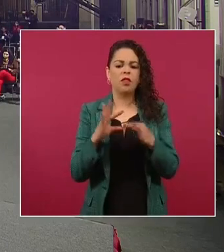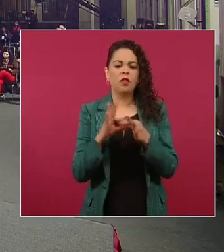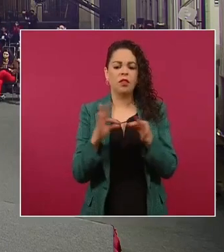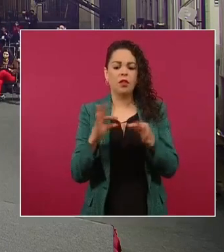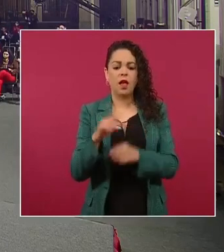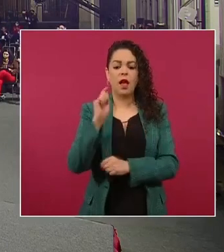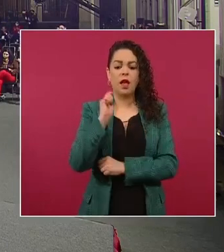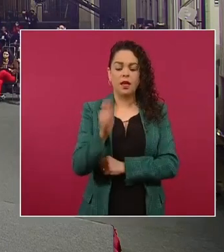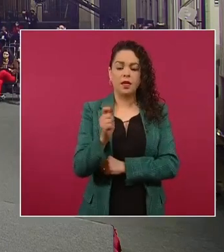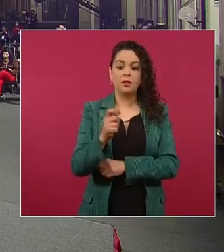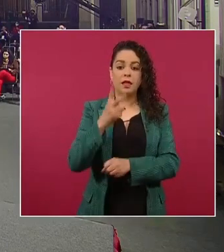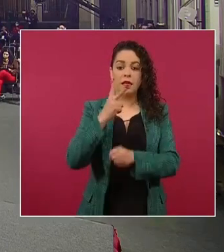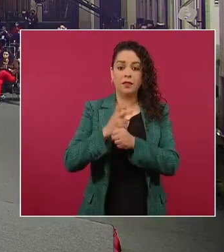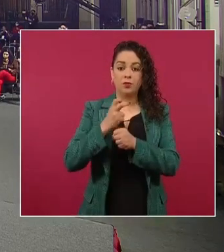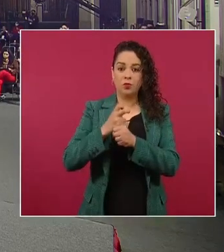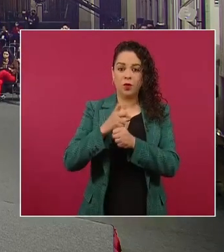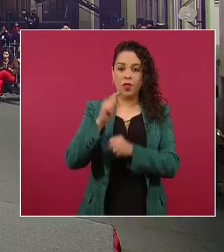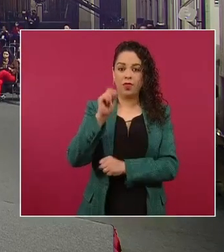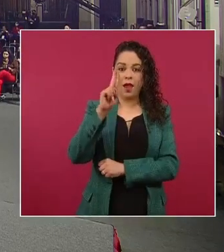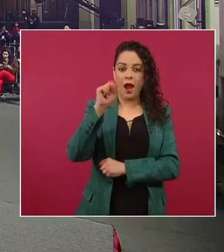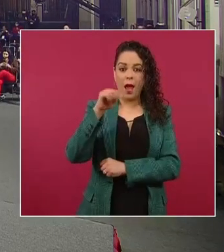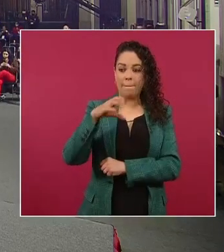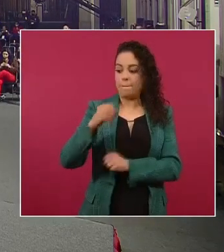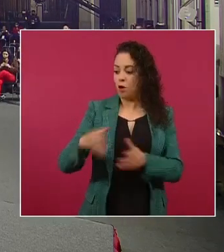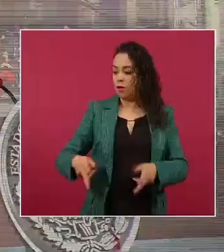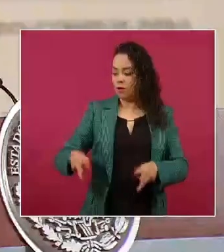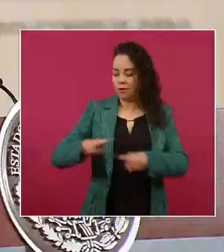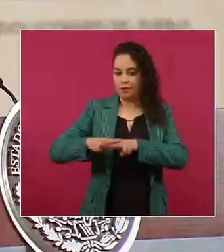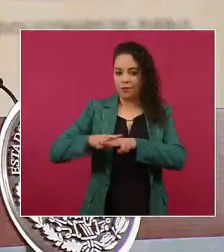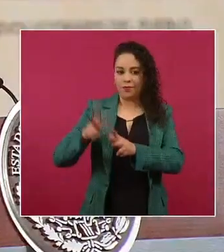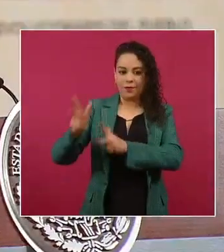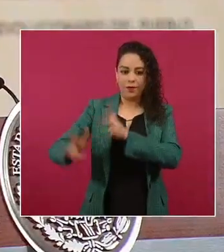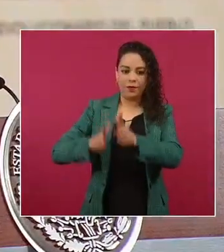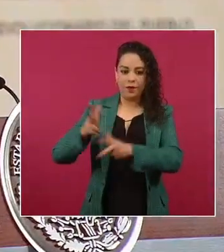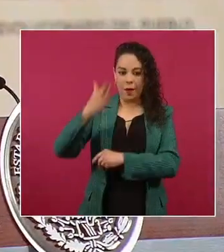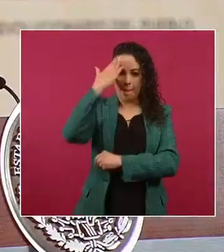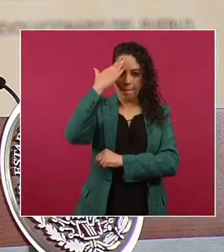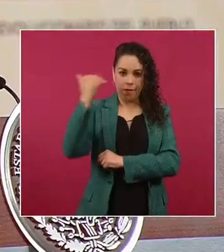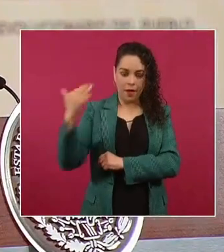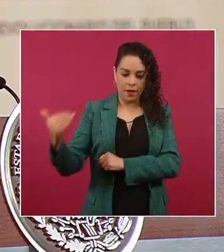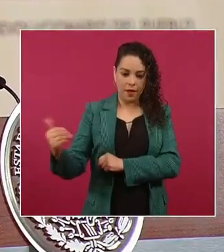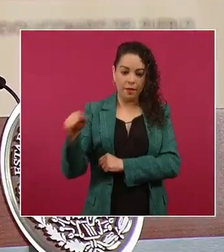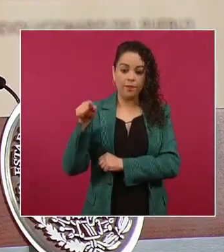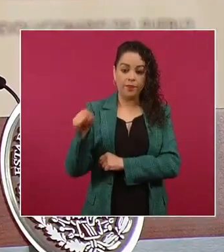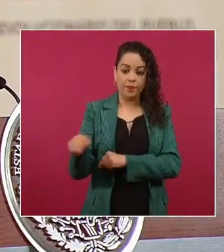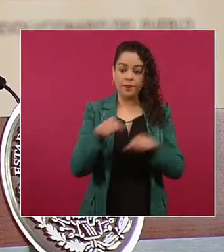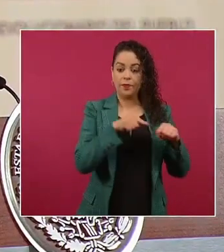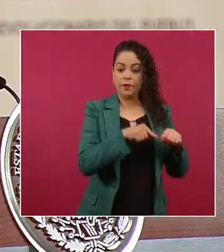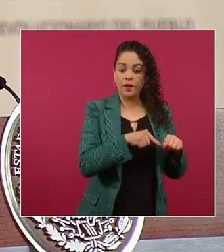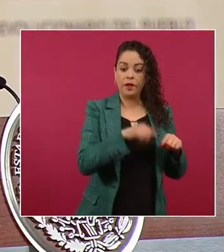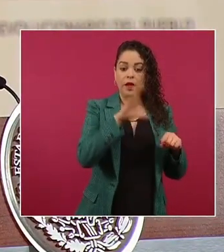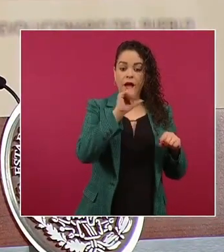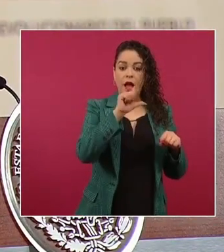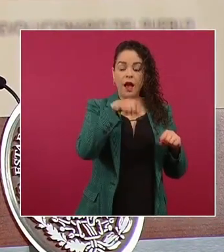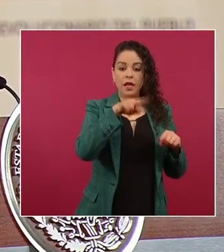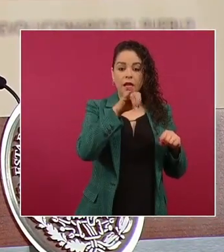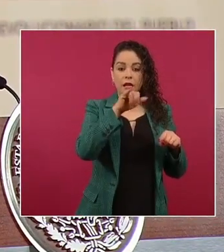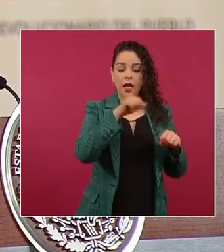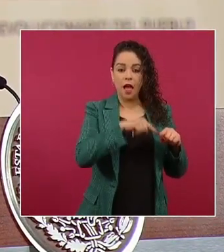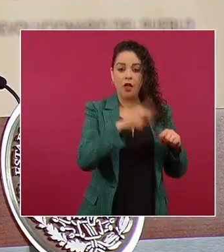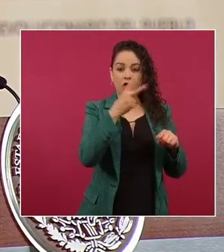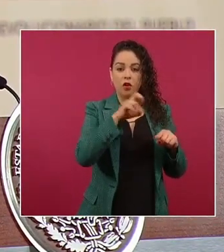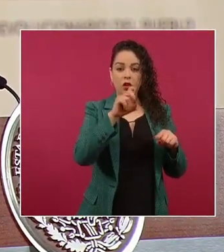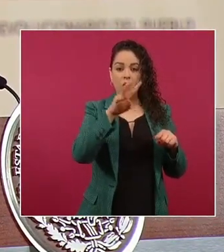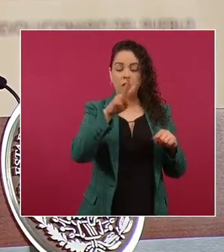tramo 2 del Tren Maya en sus diferentes aspectos. El tramo 2 va de Escárcega a Calquiní a lo largo de